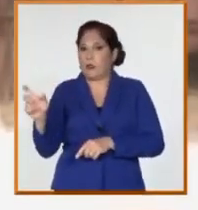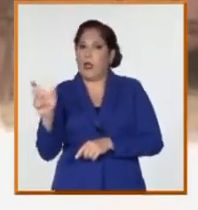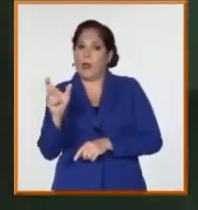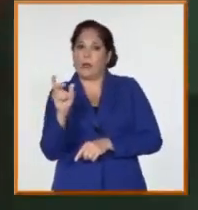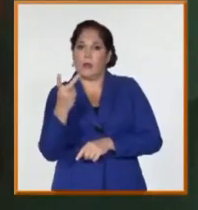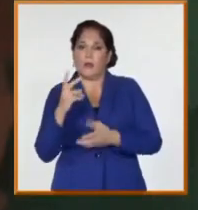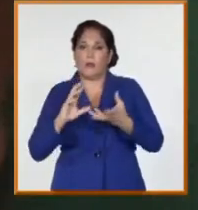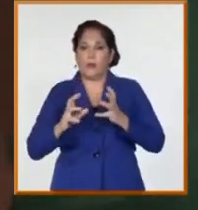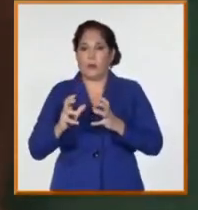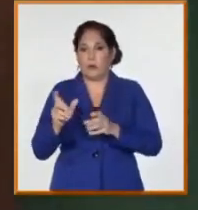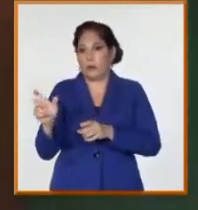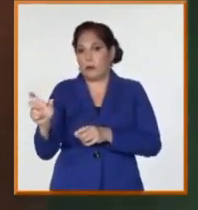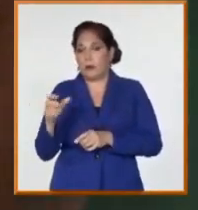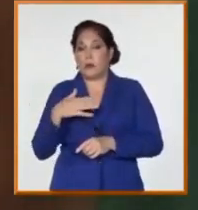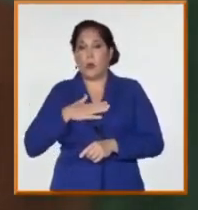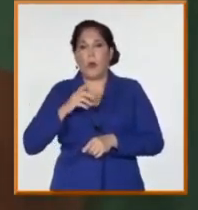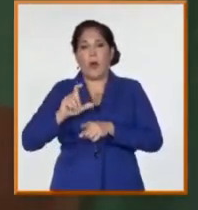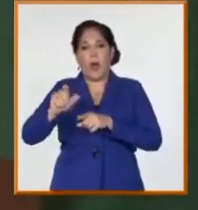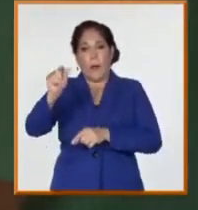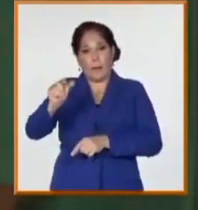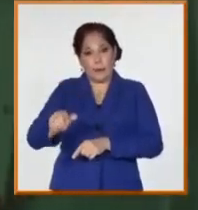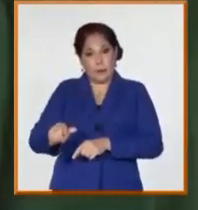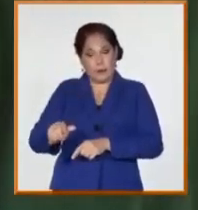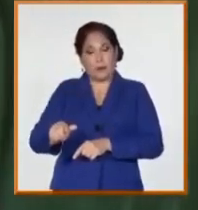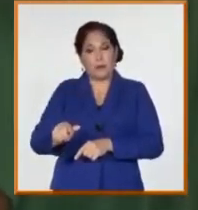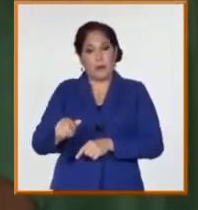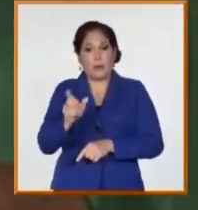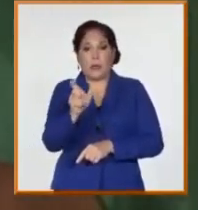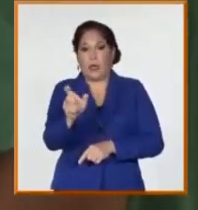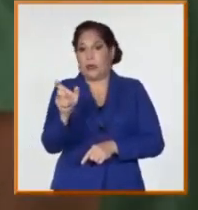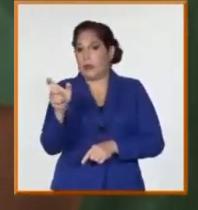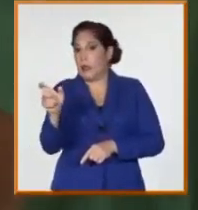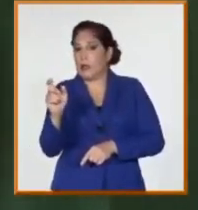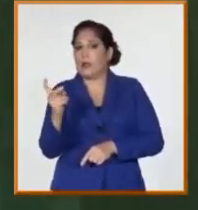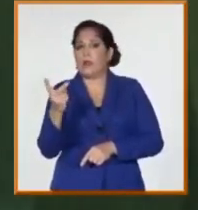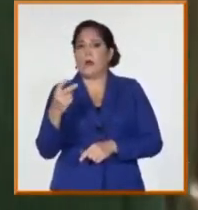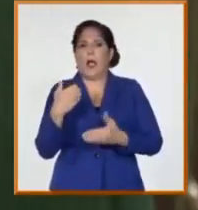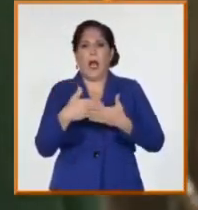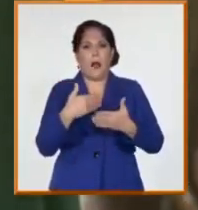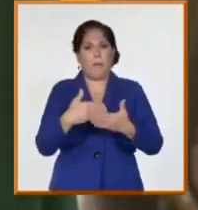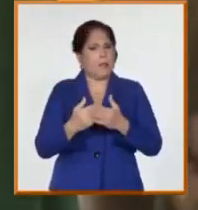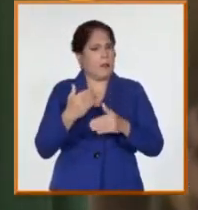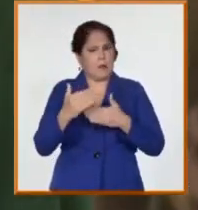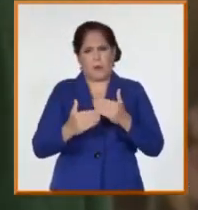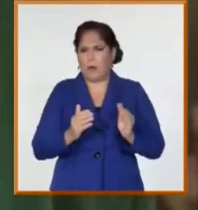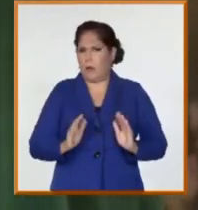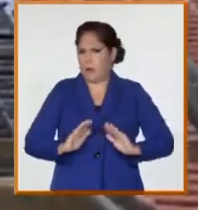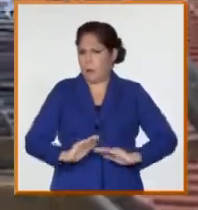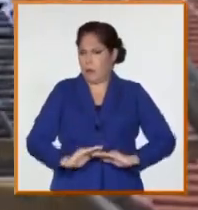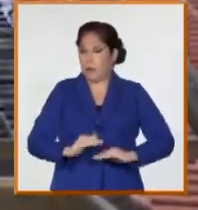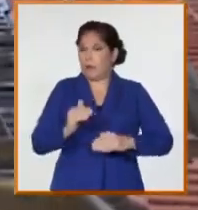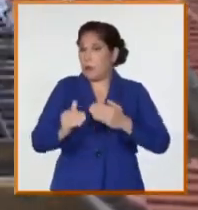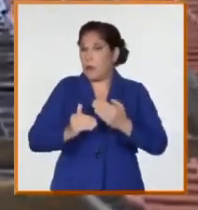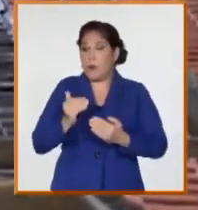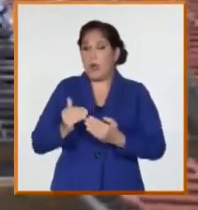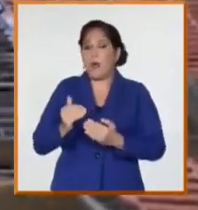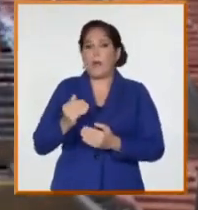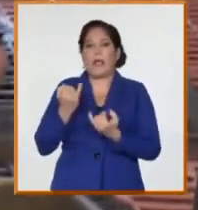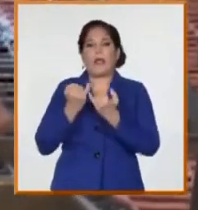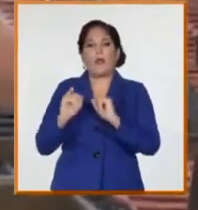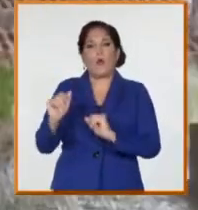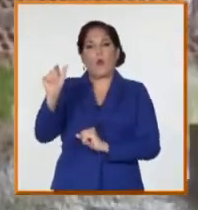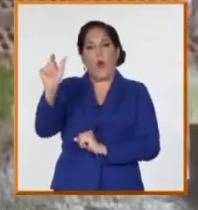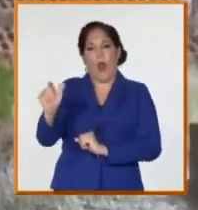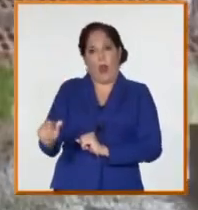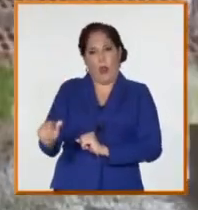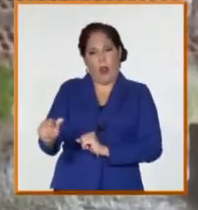de campesino y la entre empresa no hay problema el problema es el